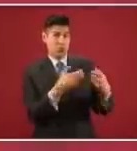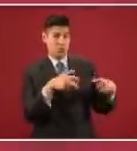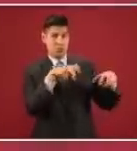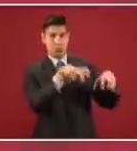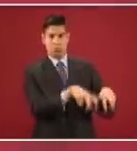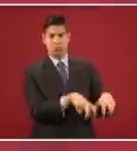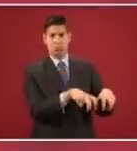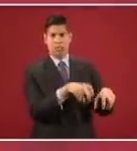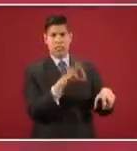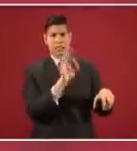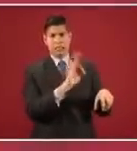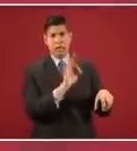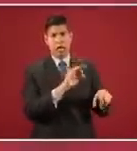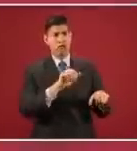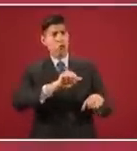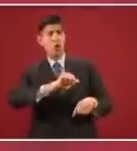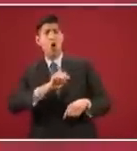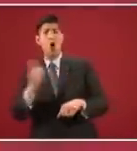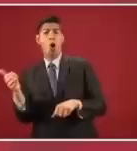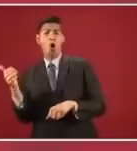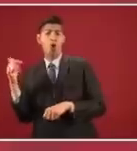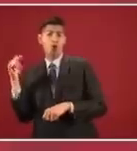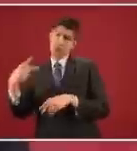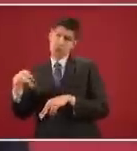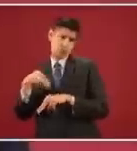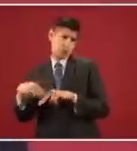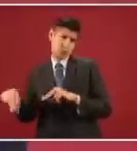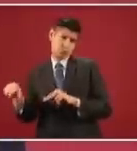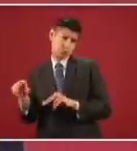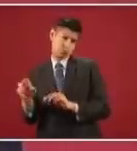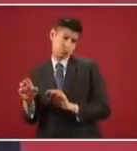procure comprar para otro día, ¿no?